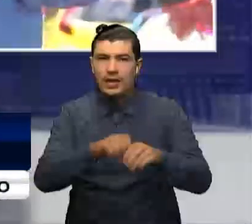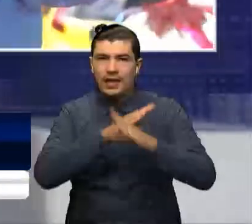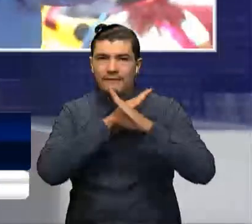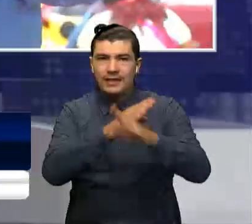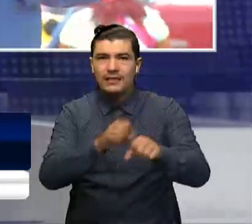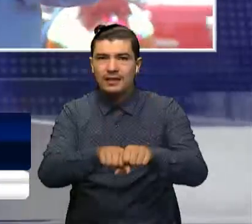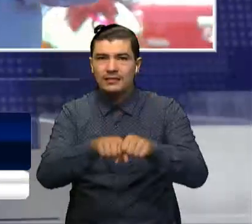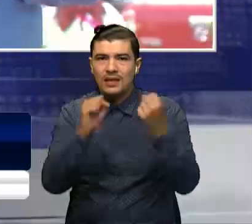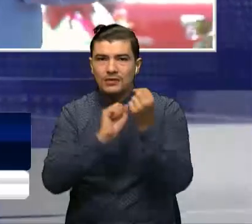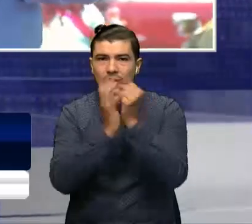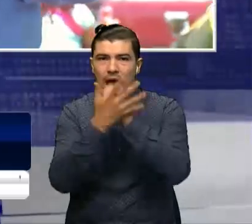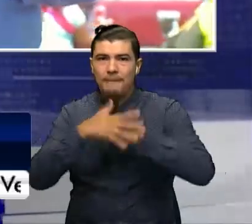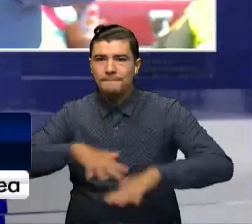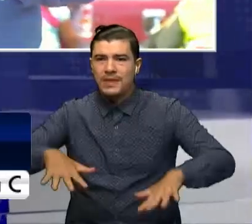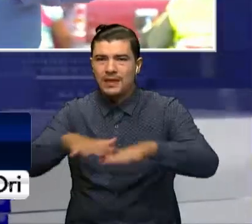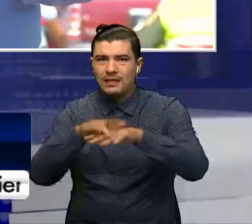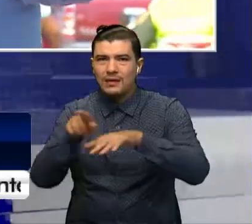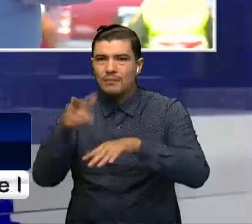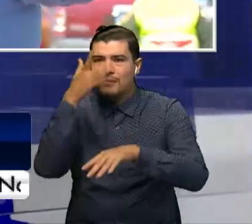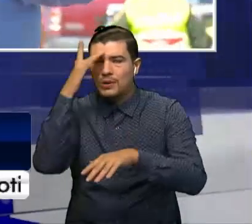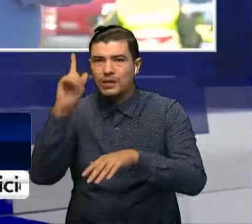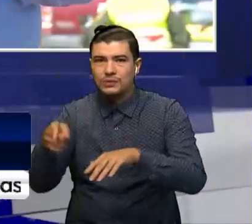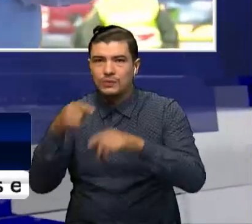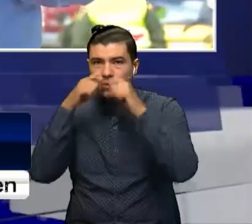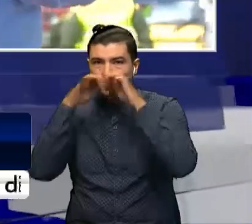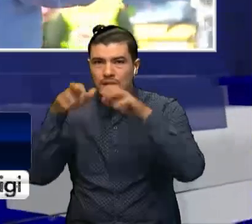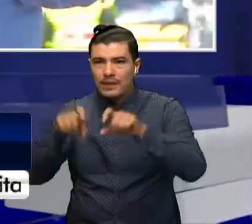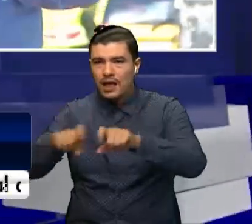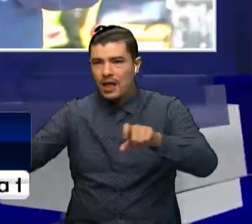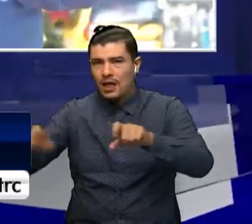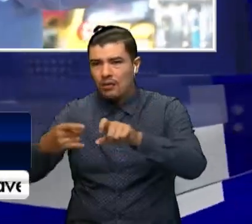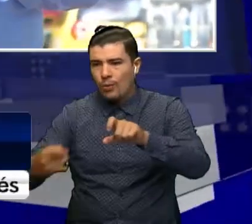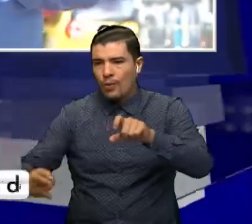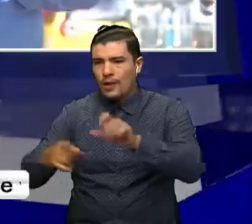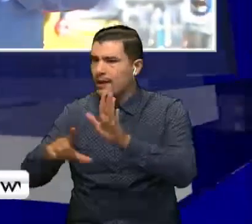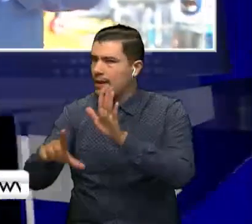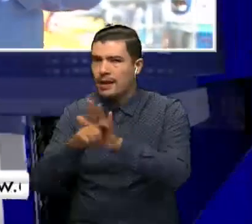Catatumbo. Compañero, me despido desde Cúcuta. Ustedes continúen con más información desde estudio. Buenas tardes.